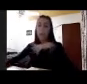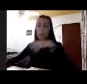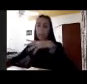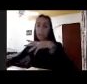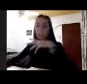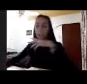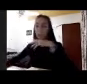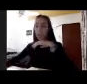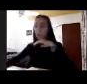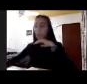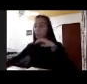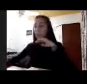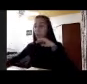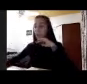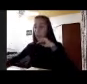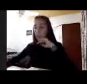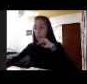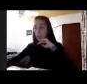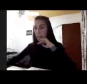a los habitantes de la ciudad.